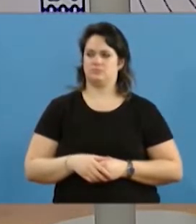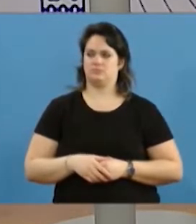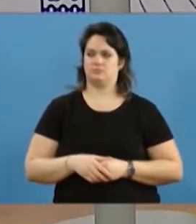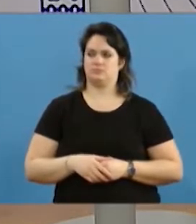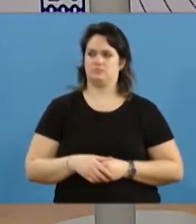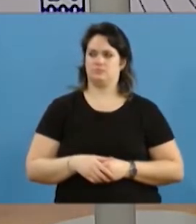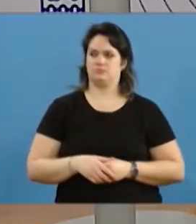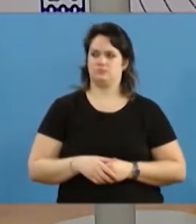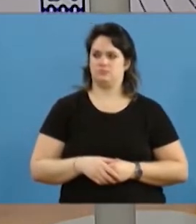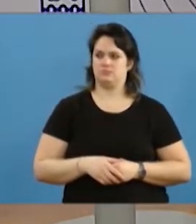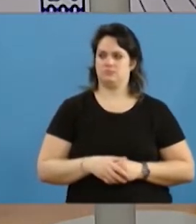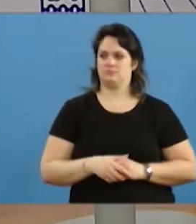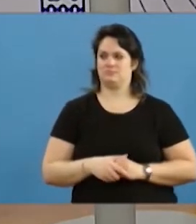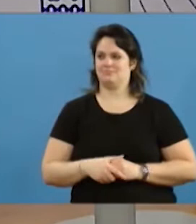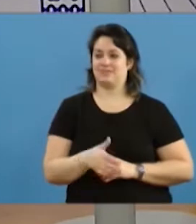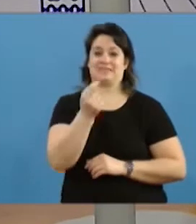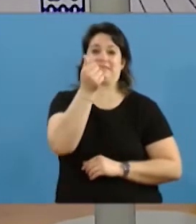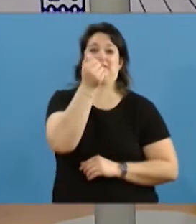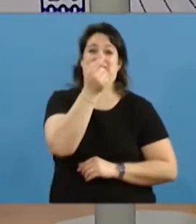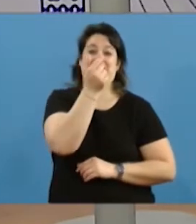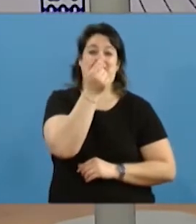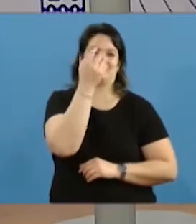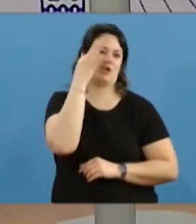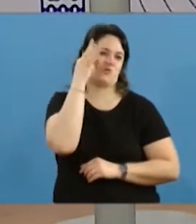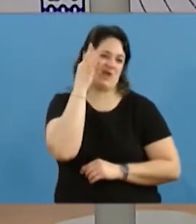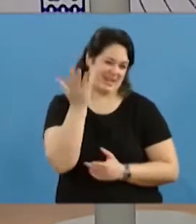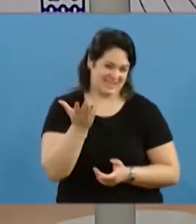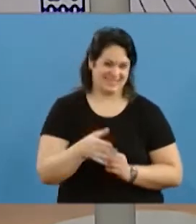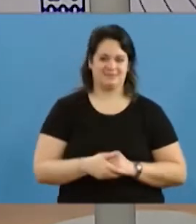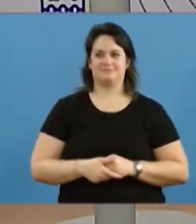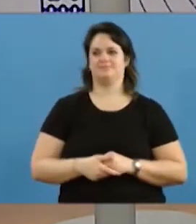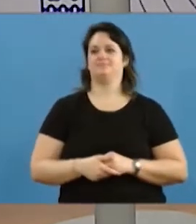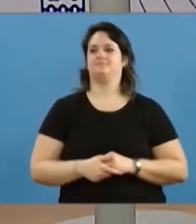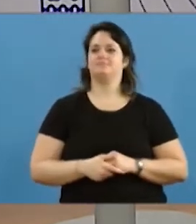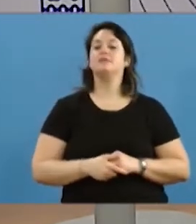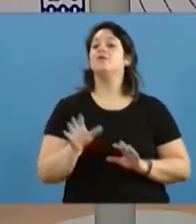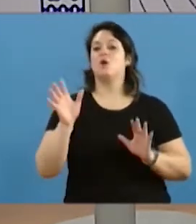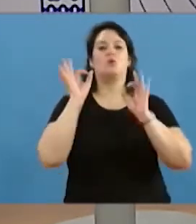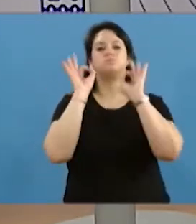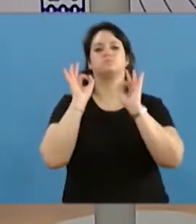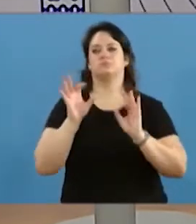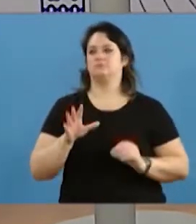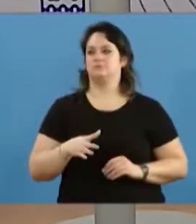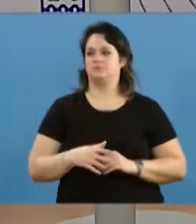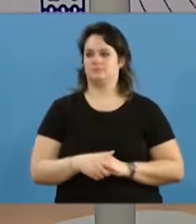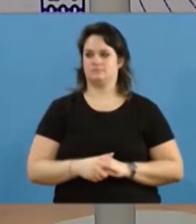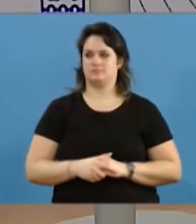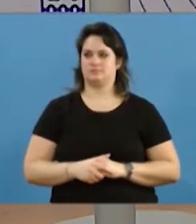38. ¿Sí? Casi, casi el 40. ¿Sí? Entonces, bien, hemos completado